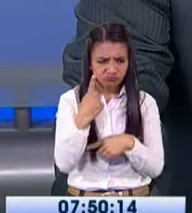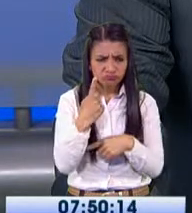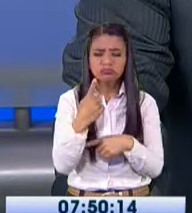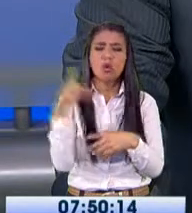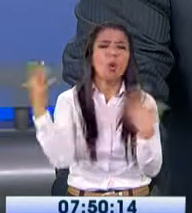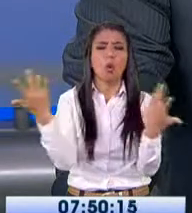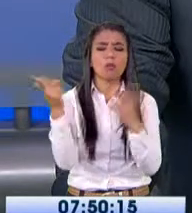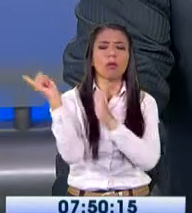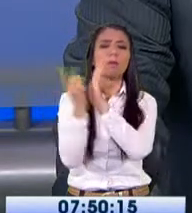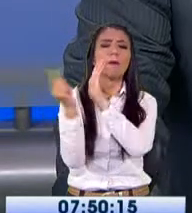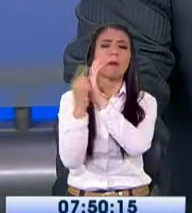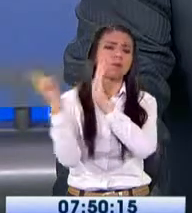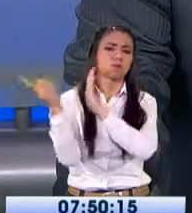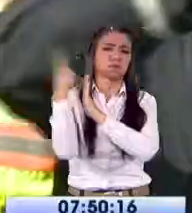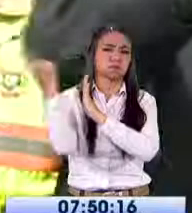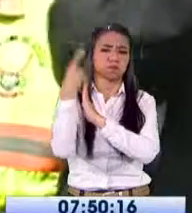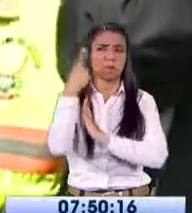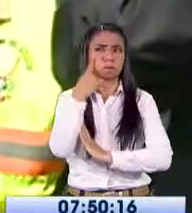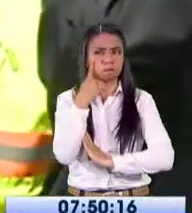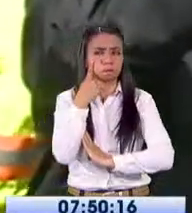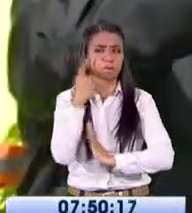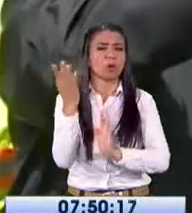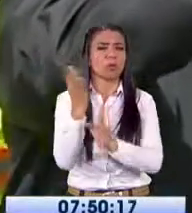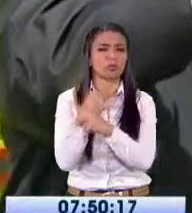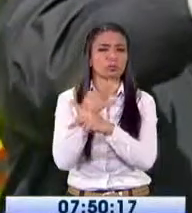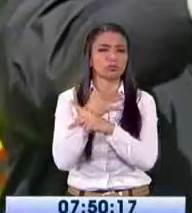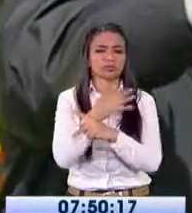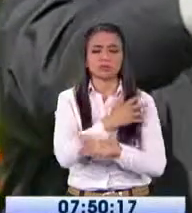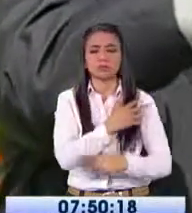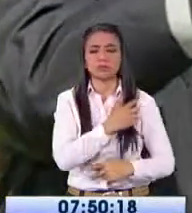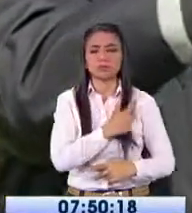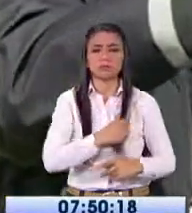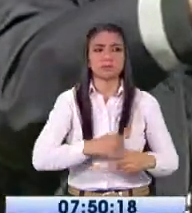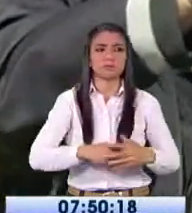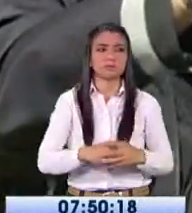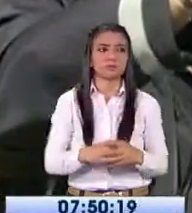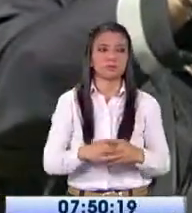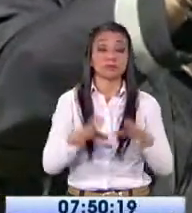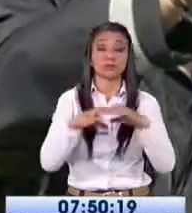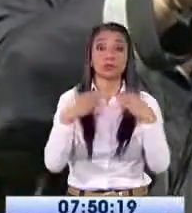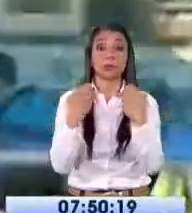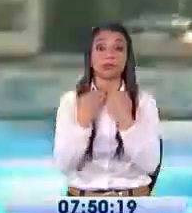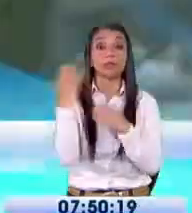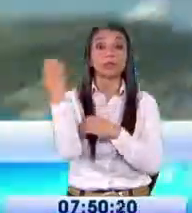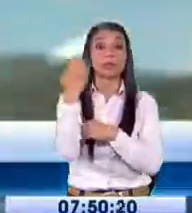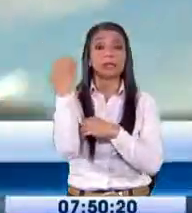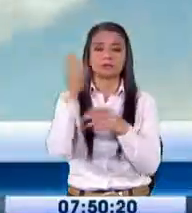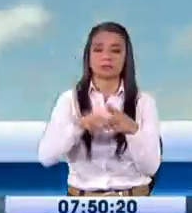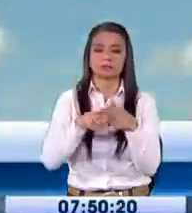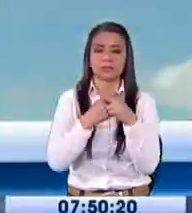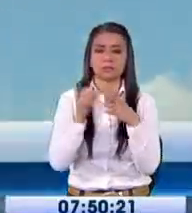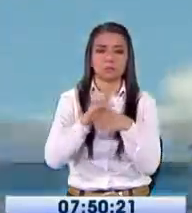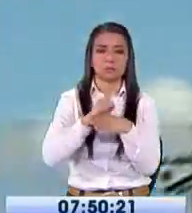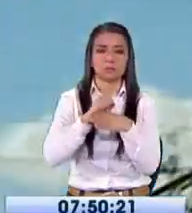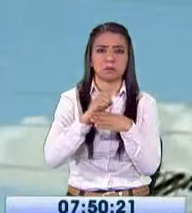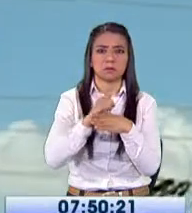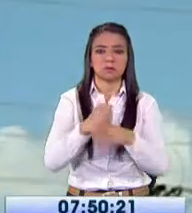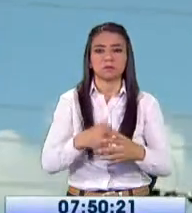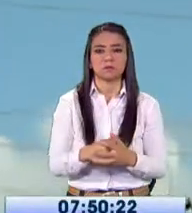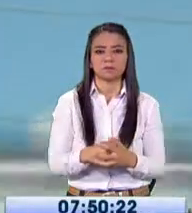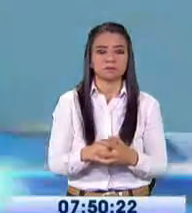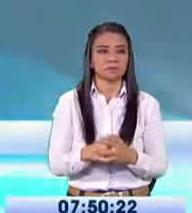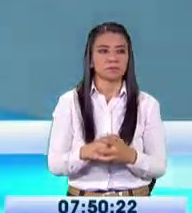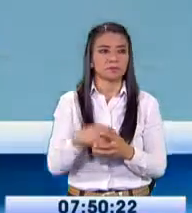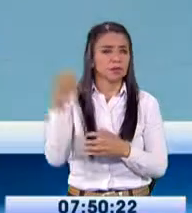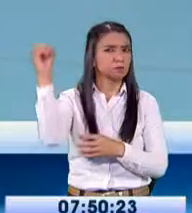sistema de alerta temprana. COE Metropolitano, iniciemos simulacro. Saludo, señor